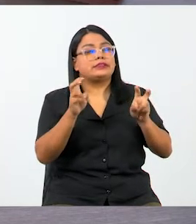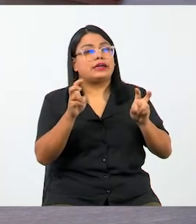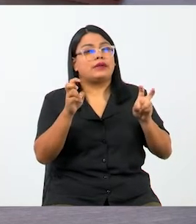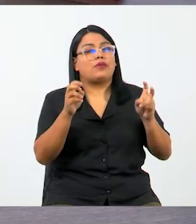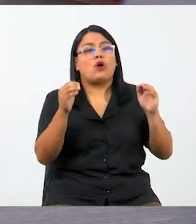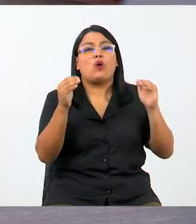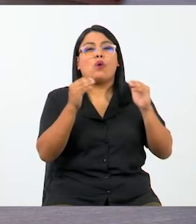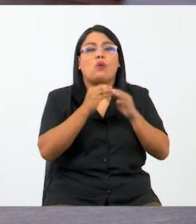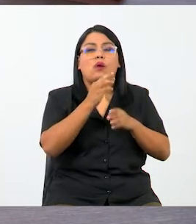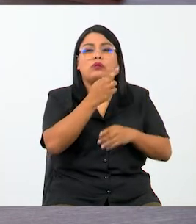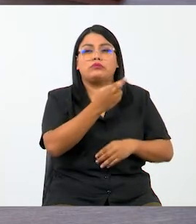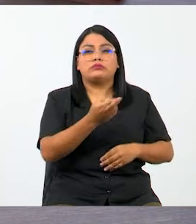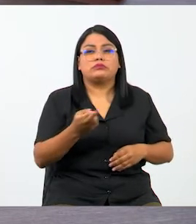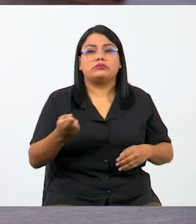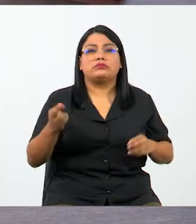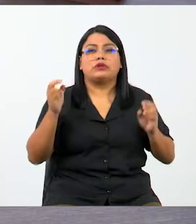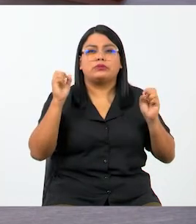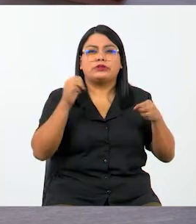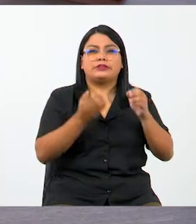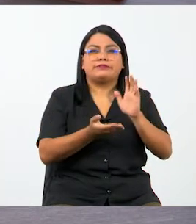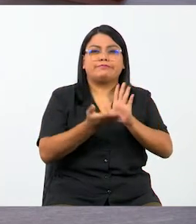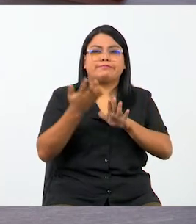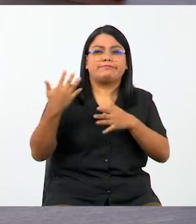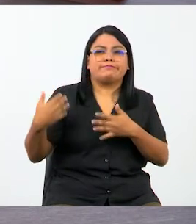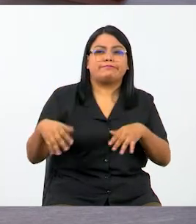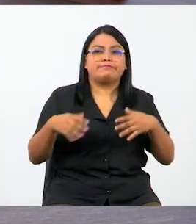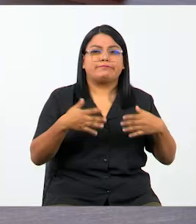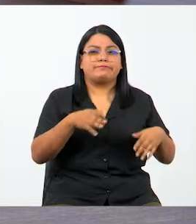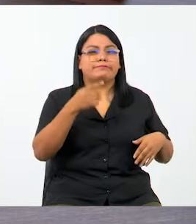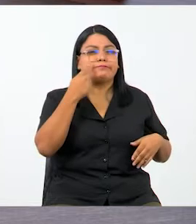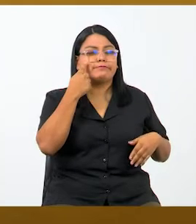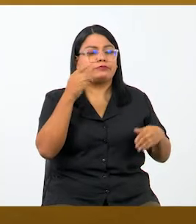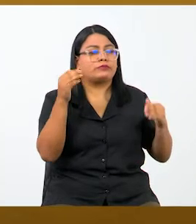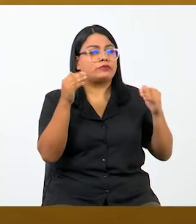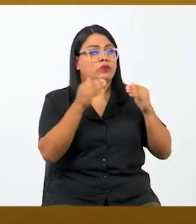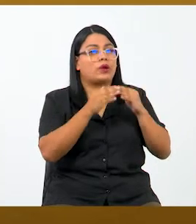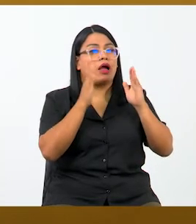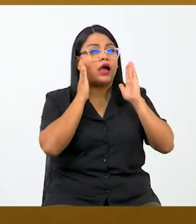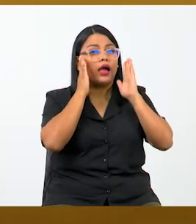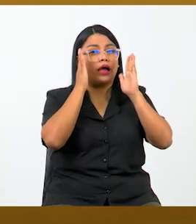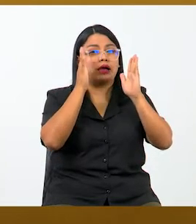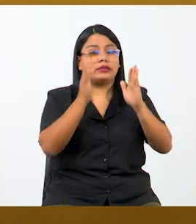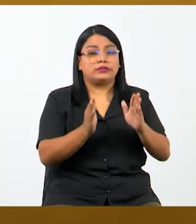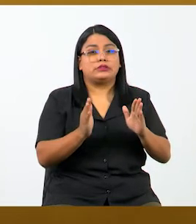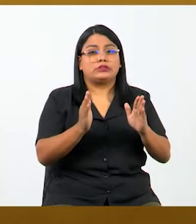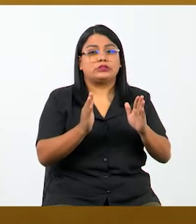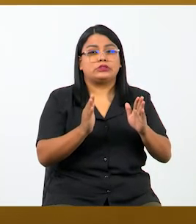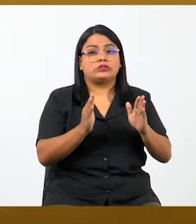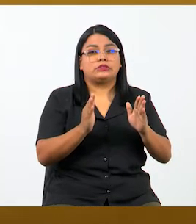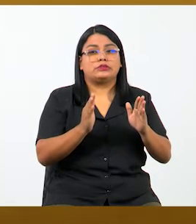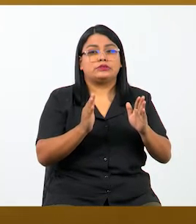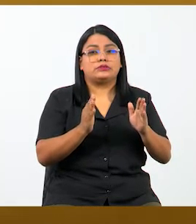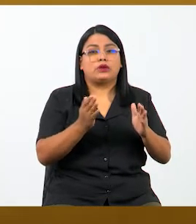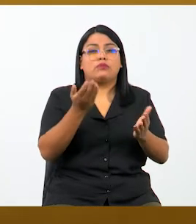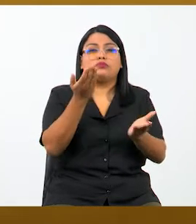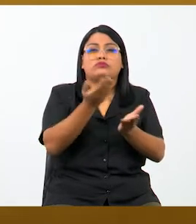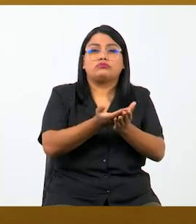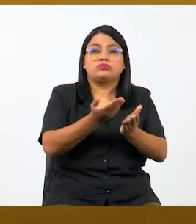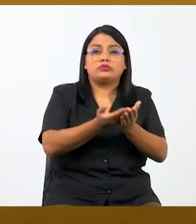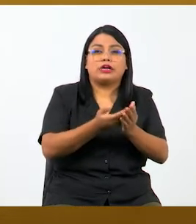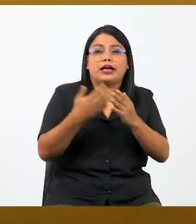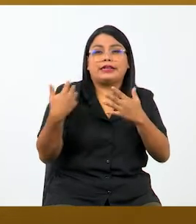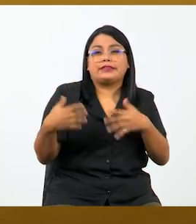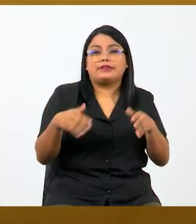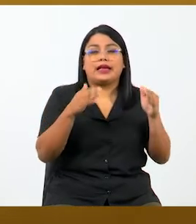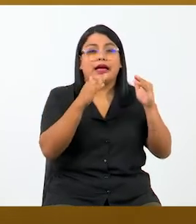el desarrollo de las actividades, también debemos prestarle atención a un punto llamado propósito de la actividad en casa. No sé si nos